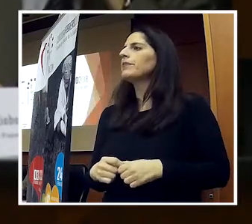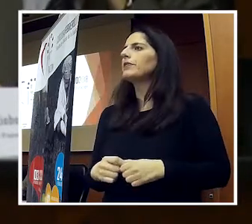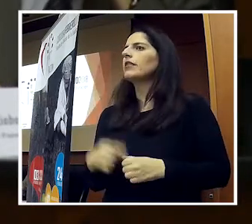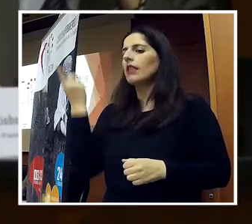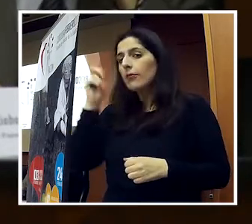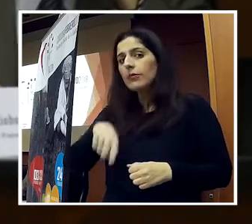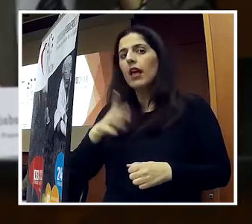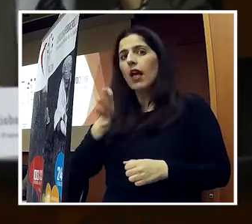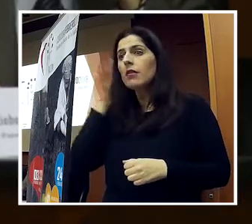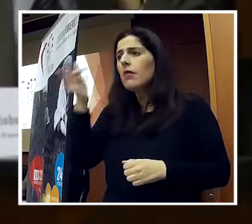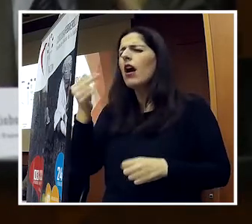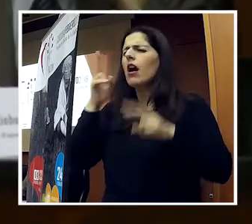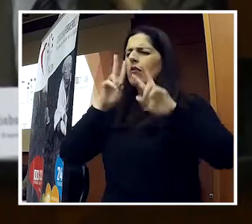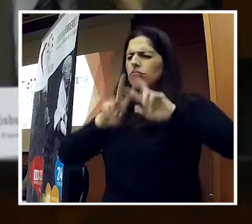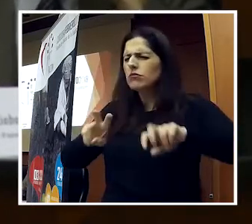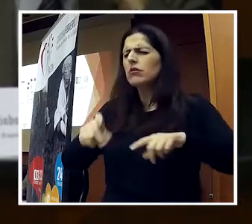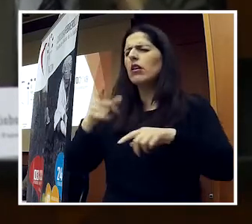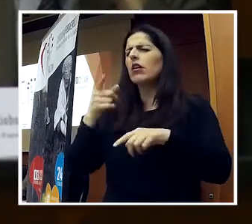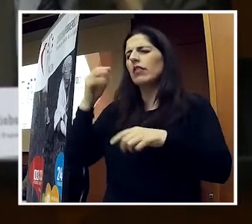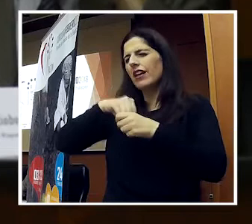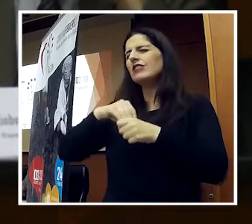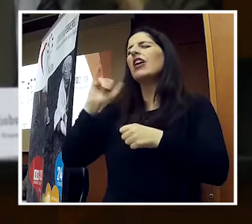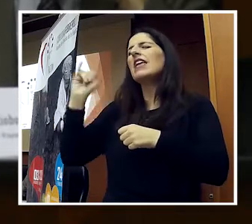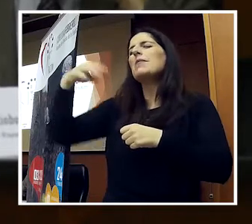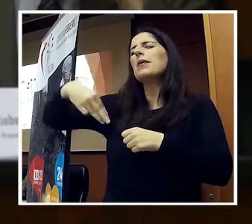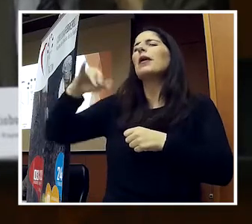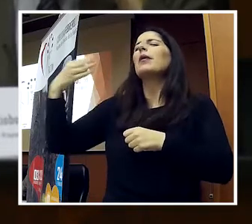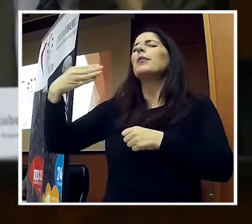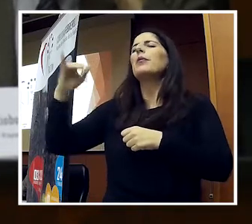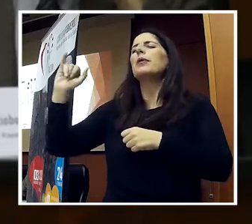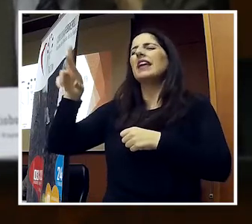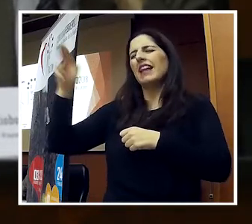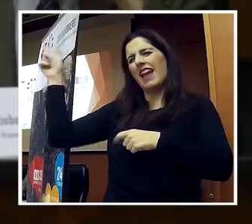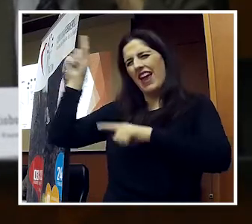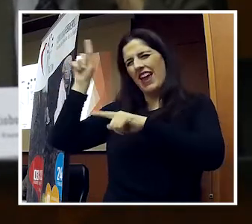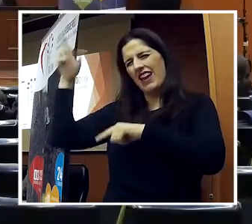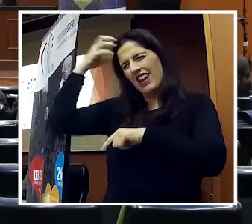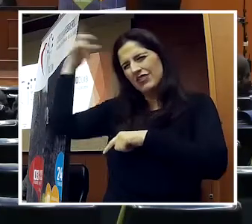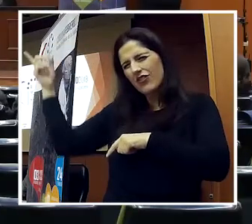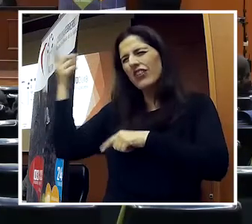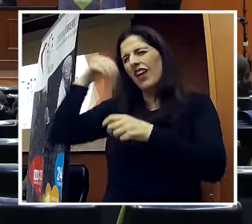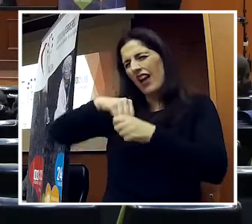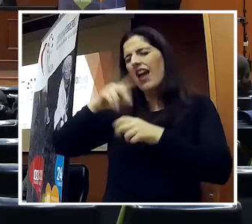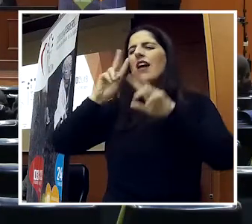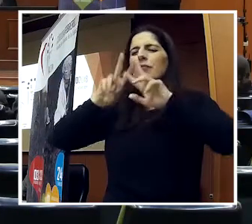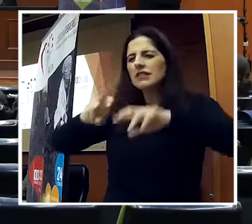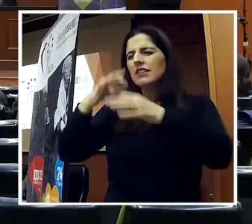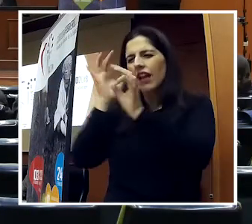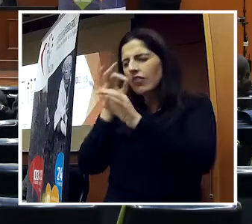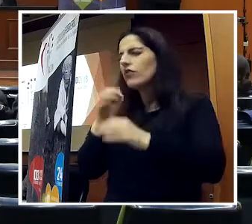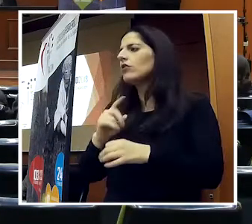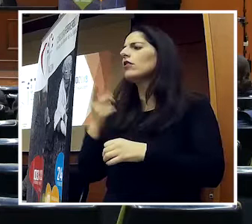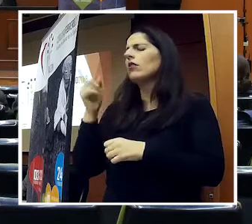Él, además, es un investigador del IMIBI, tiene una amplia experiencia de producción científica, puesto que tiene más de